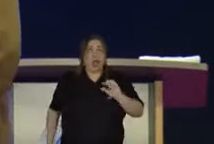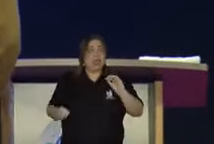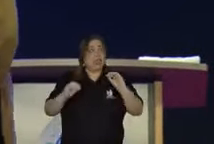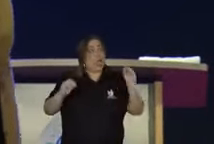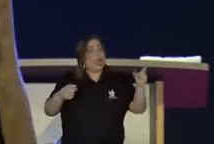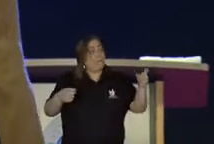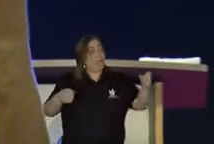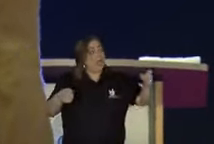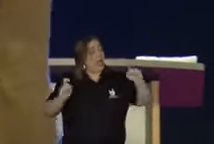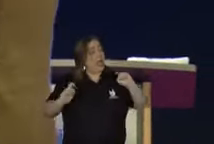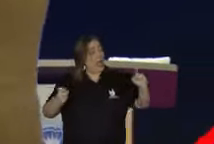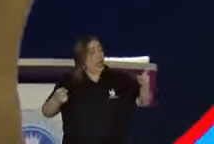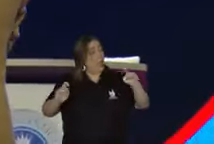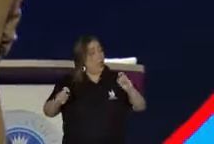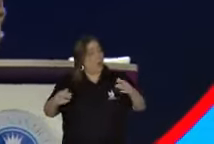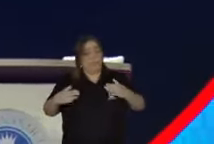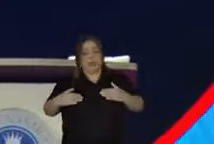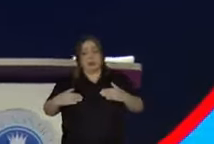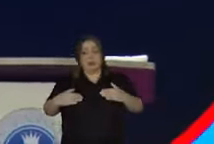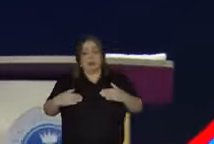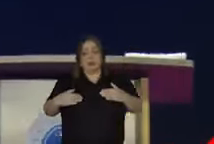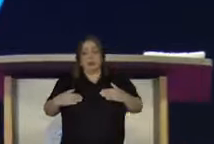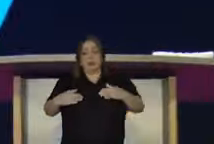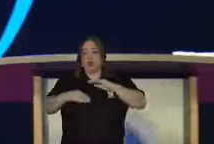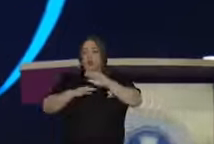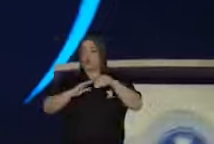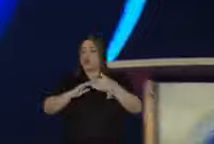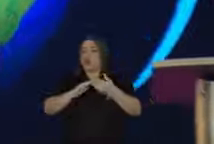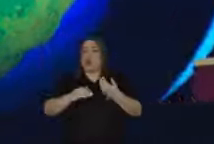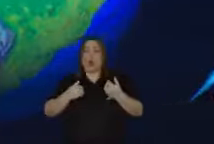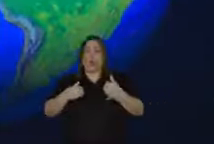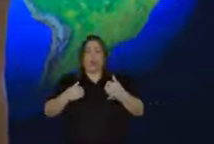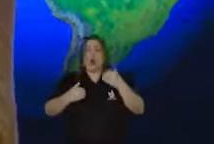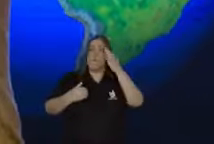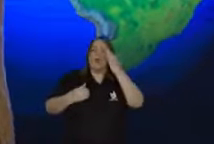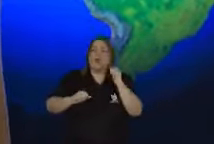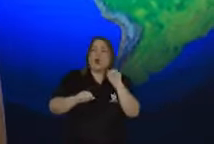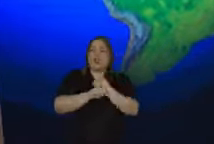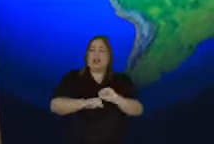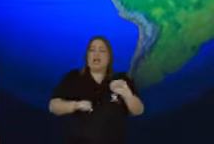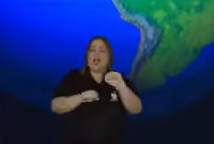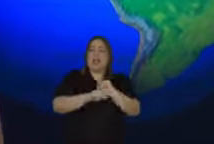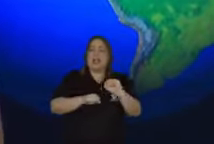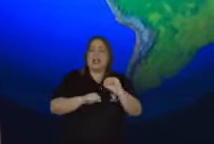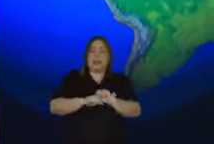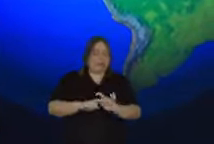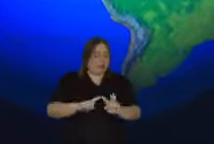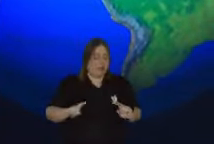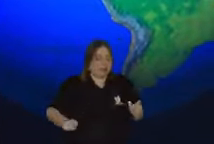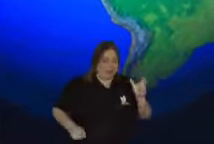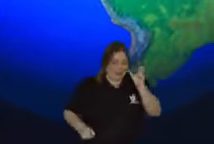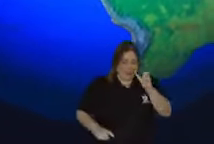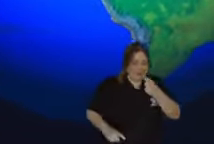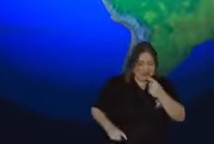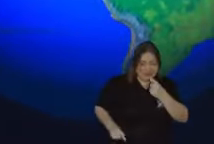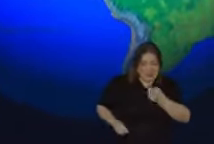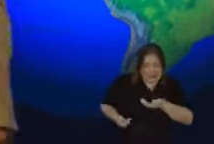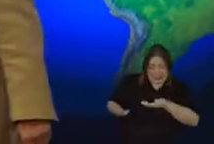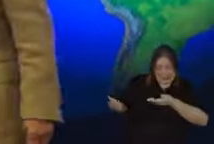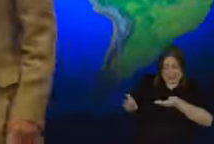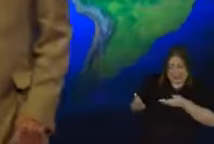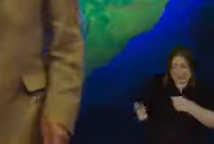nada. Todo lo que tengo fue por mi esfuerzo. Y el diablo se va frotando las manos. Ya tengo el